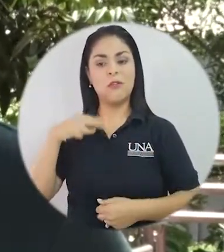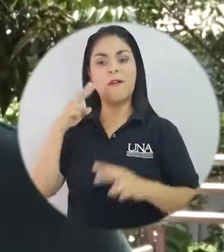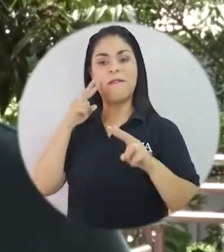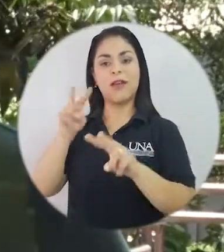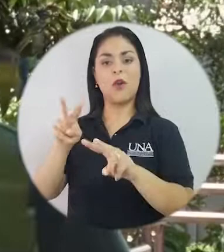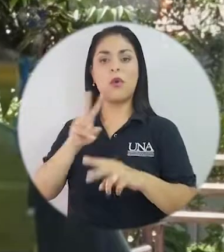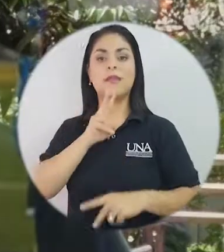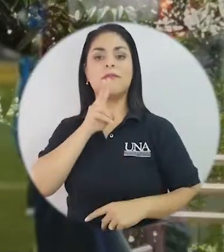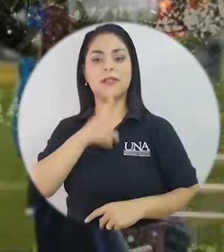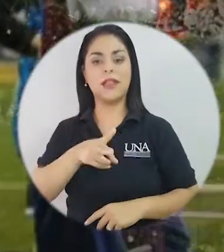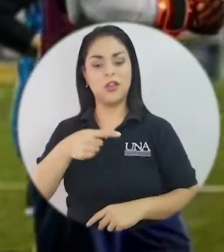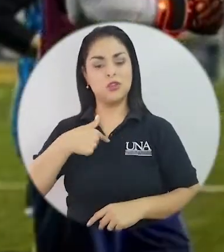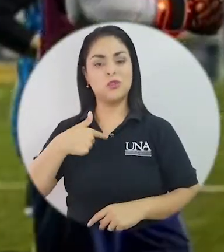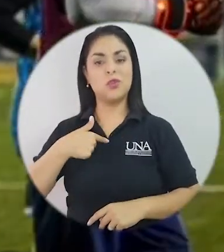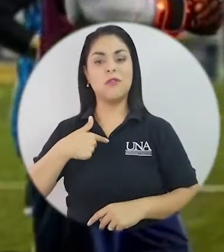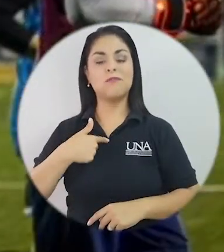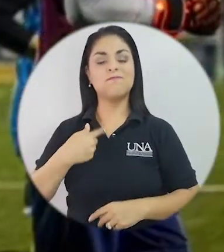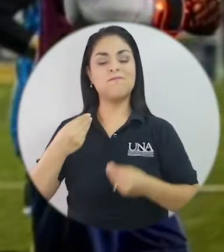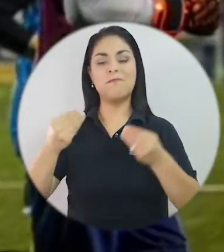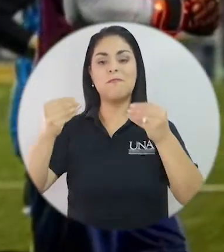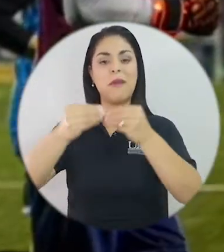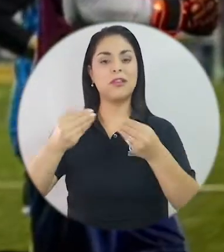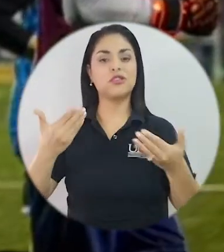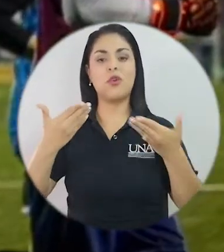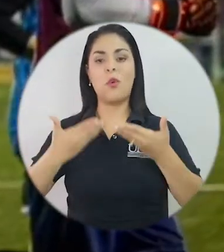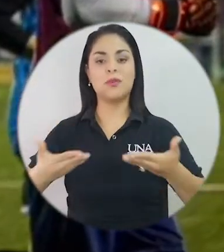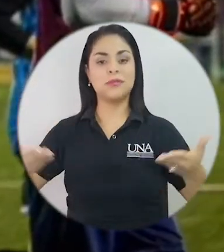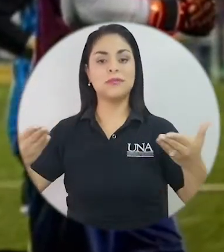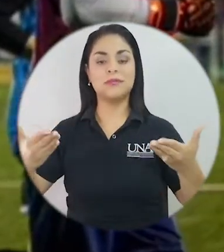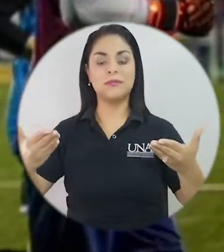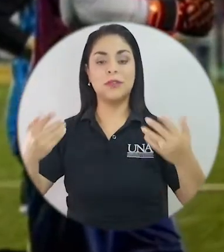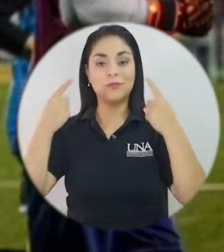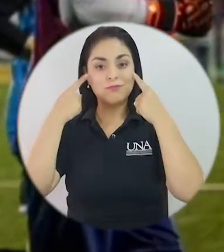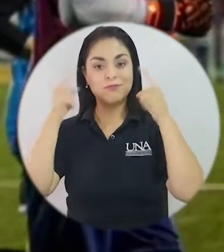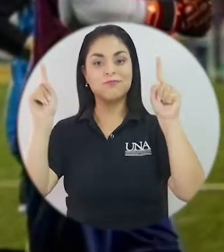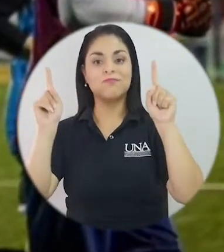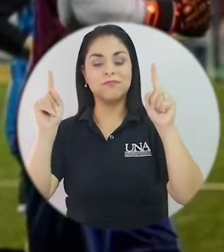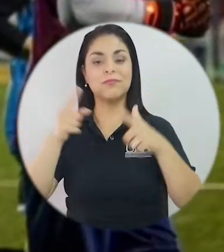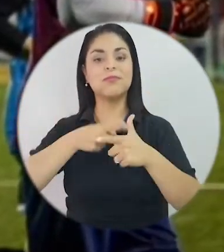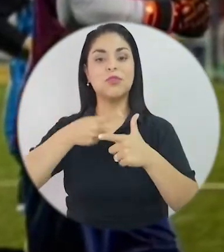uno está para muchísimas cosas. Entonces creo que es